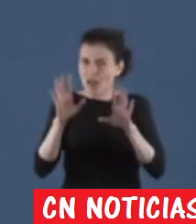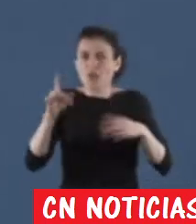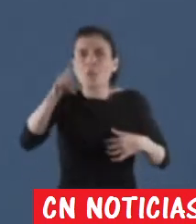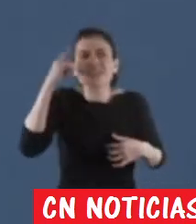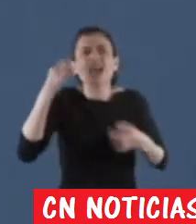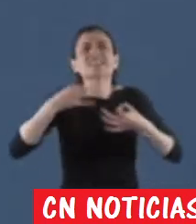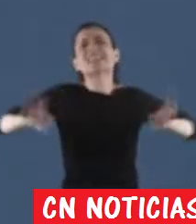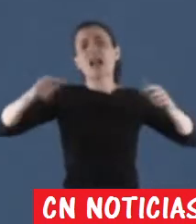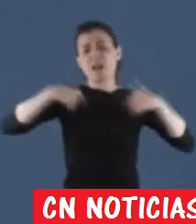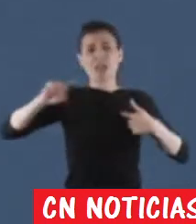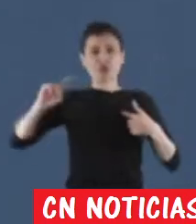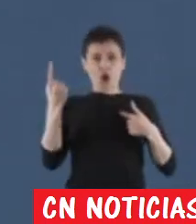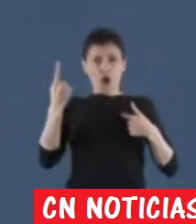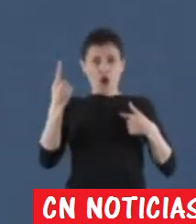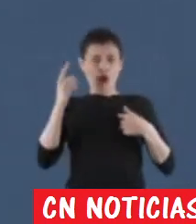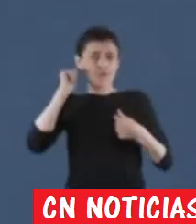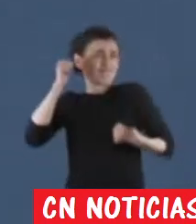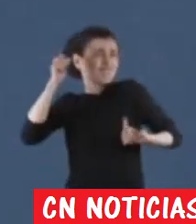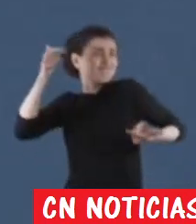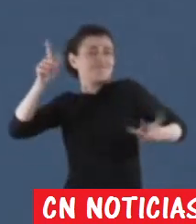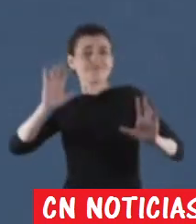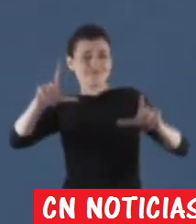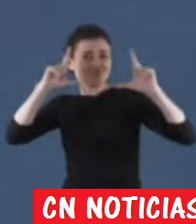a vos en una sociedad a la que no le va bien.